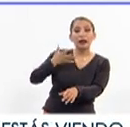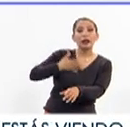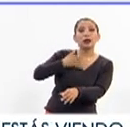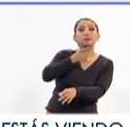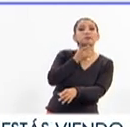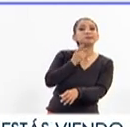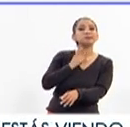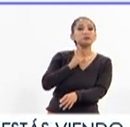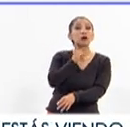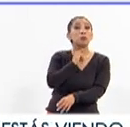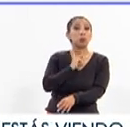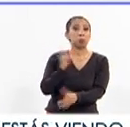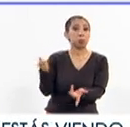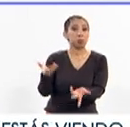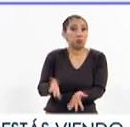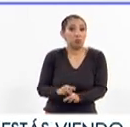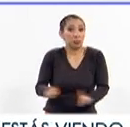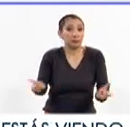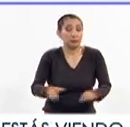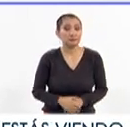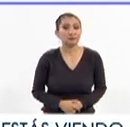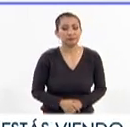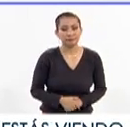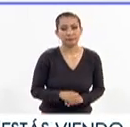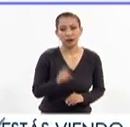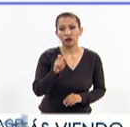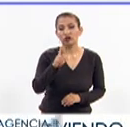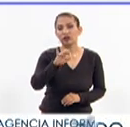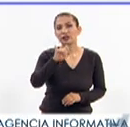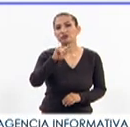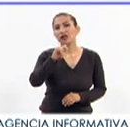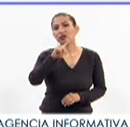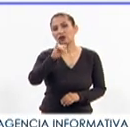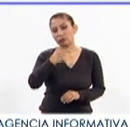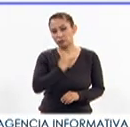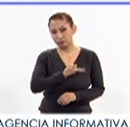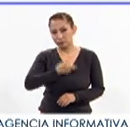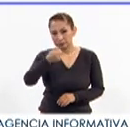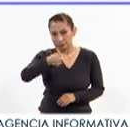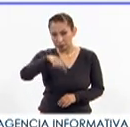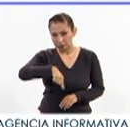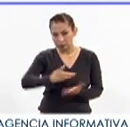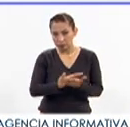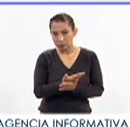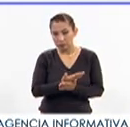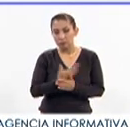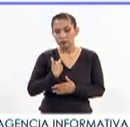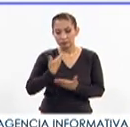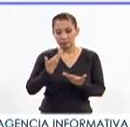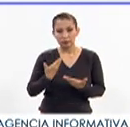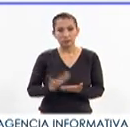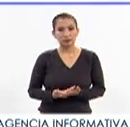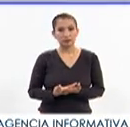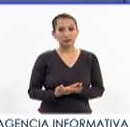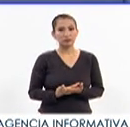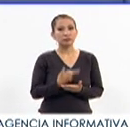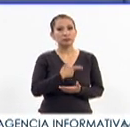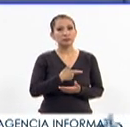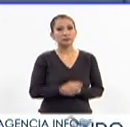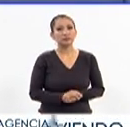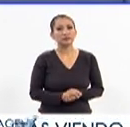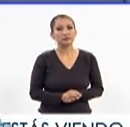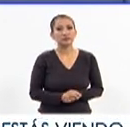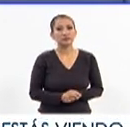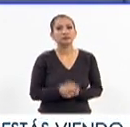combustibles fósiles. Claro. Claro, doctor Jesús Antonio, me da muchísimo gusto saludarlo esta mañana, lo saludo con